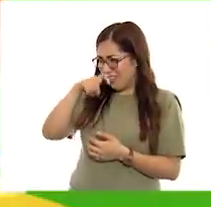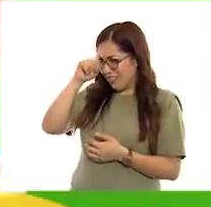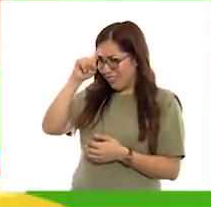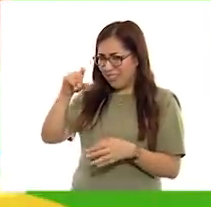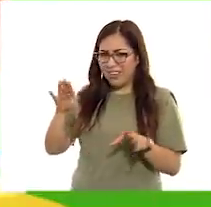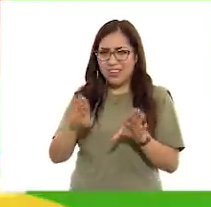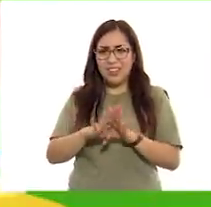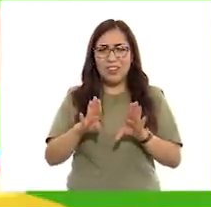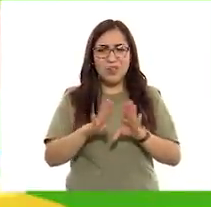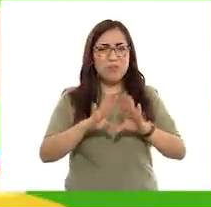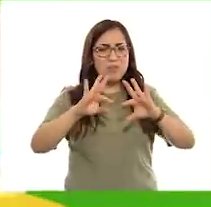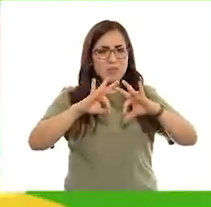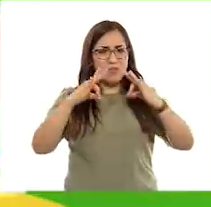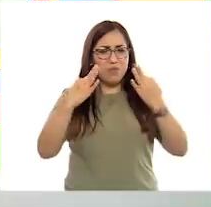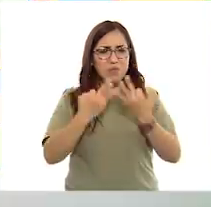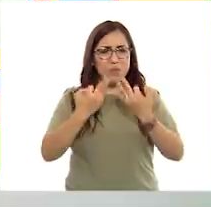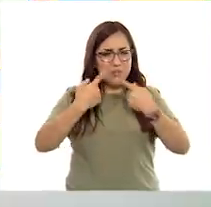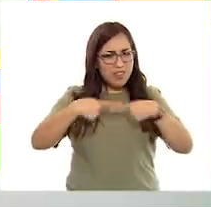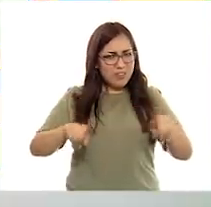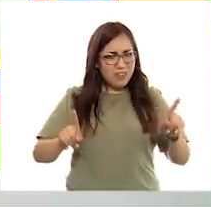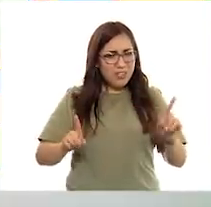forma diferente?